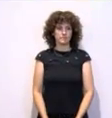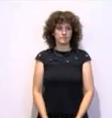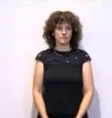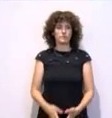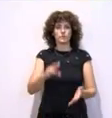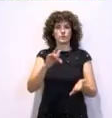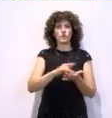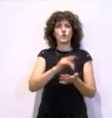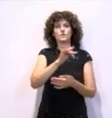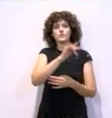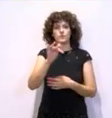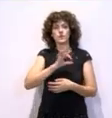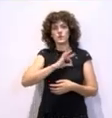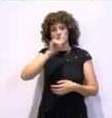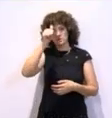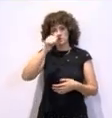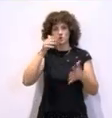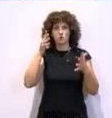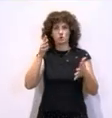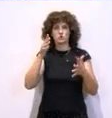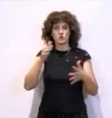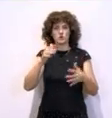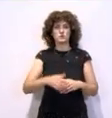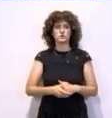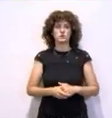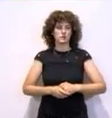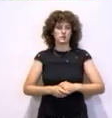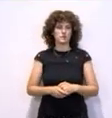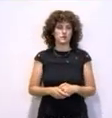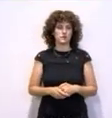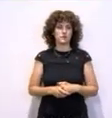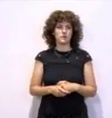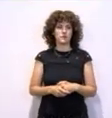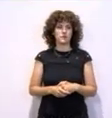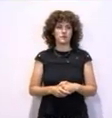Turno del señor consejero, que tiene la palabra.